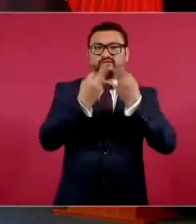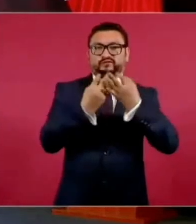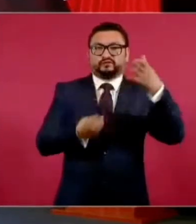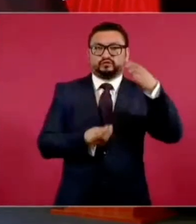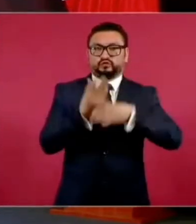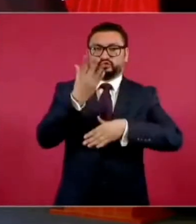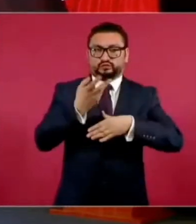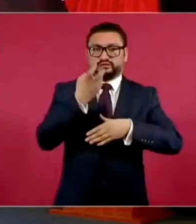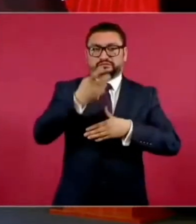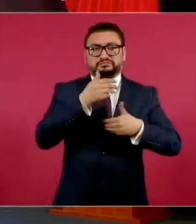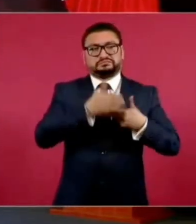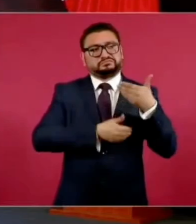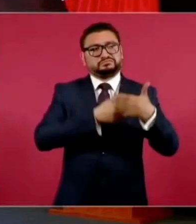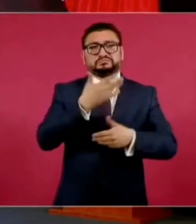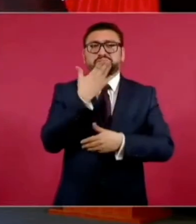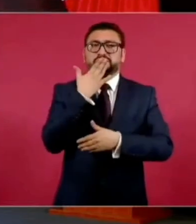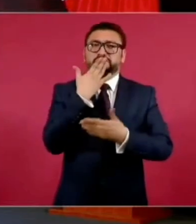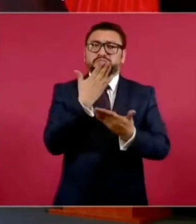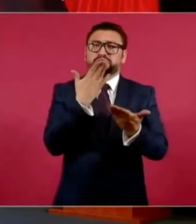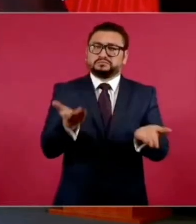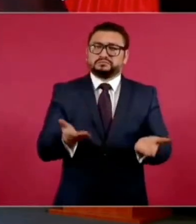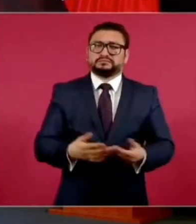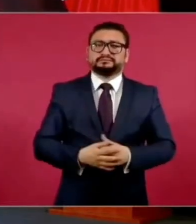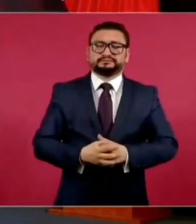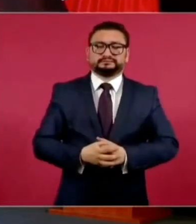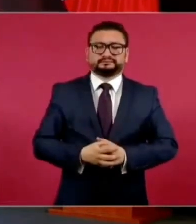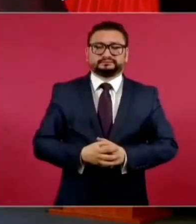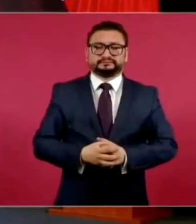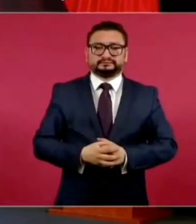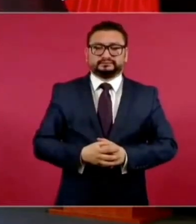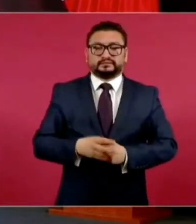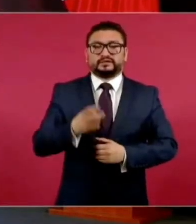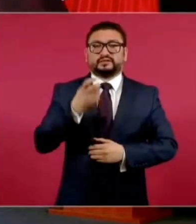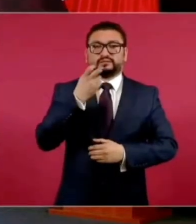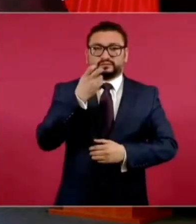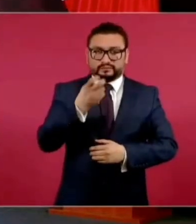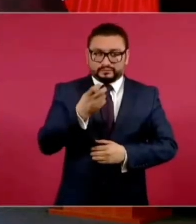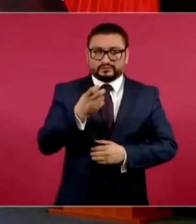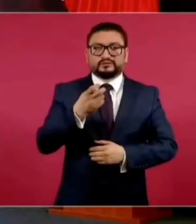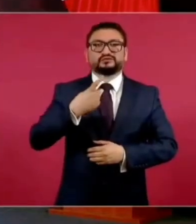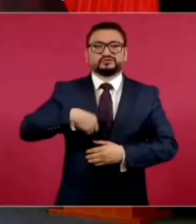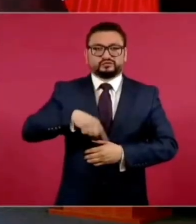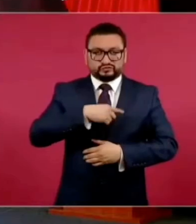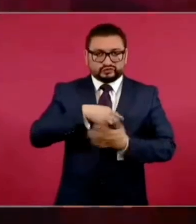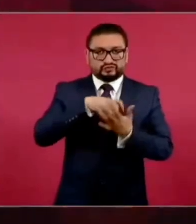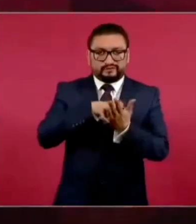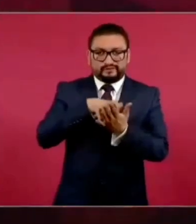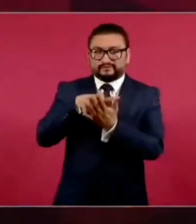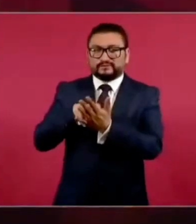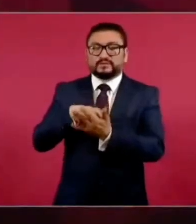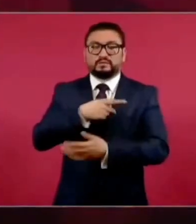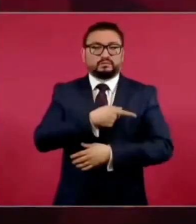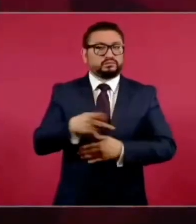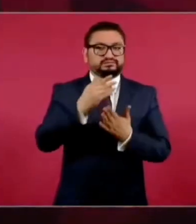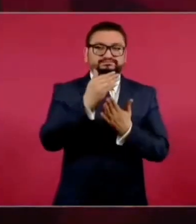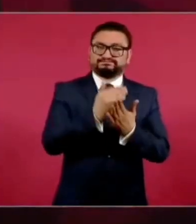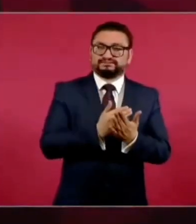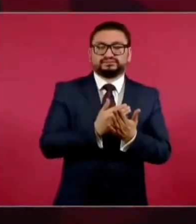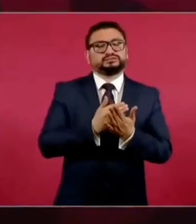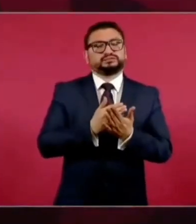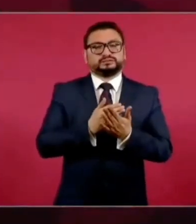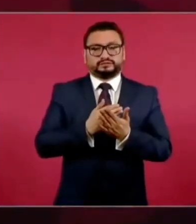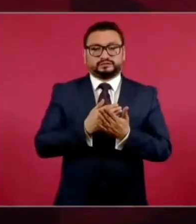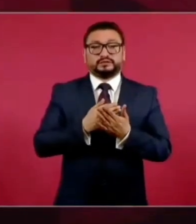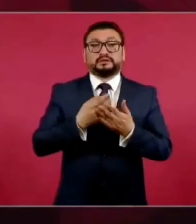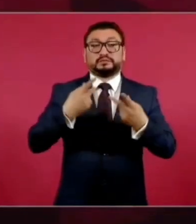y nos está dando resultados. Por eso estamos reduciendo la pobreza y por eso estamos reduciendo